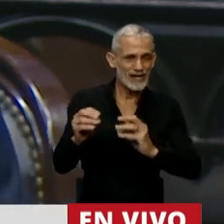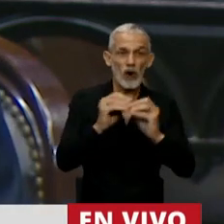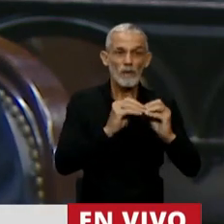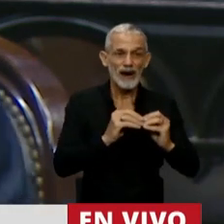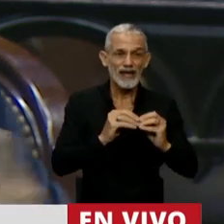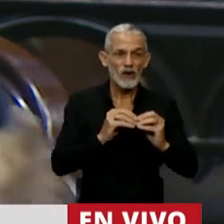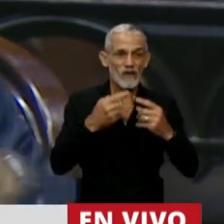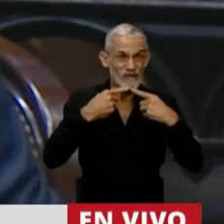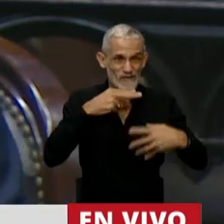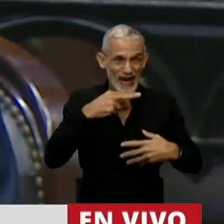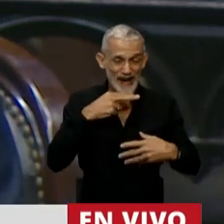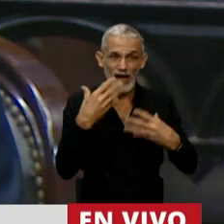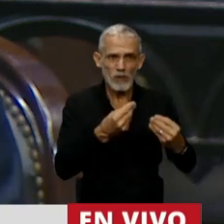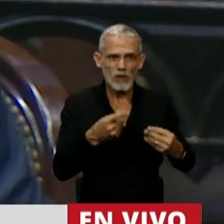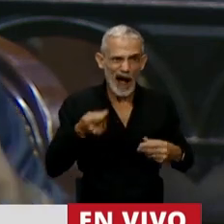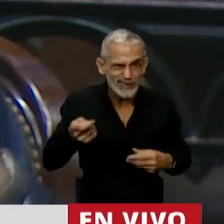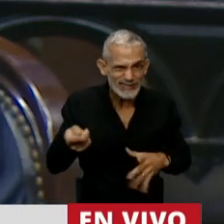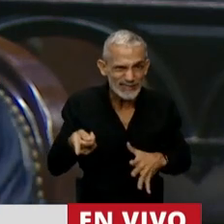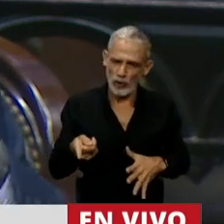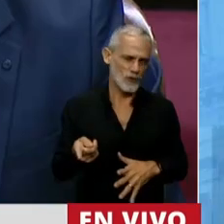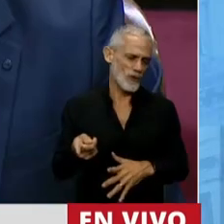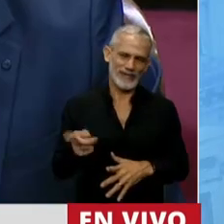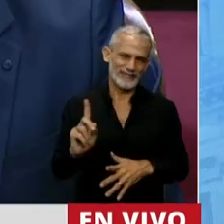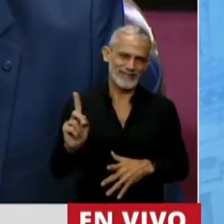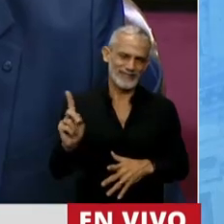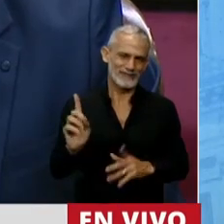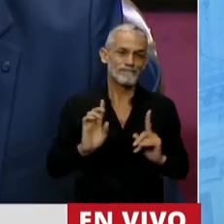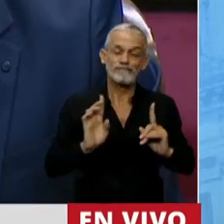de color verde sean asesinos.